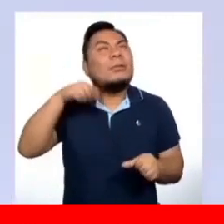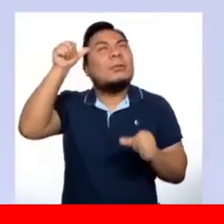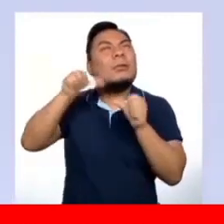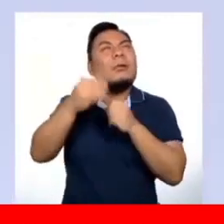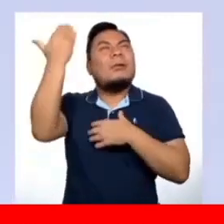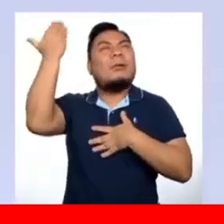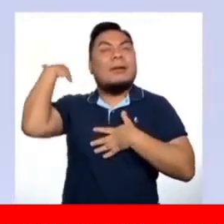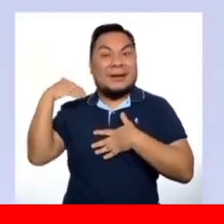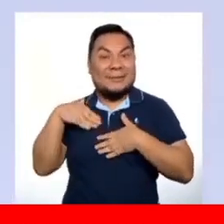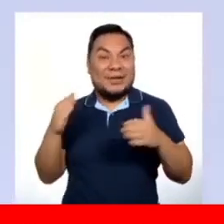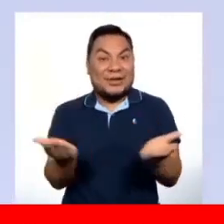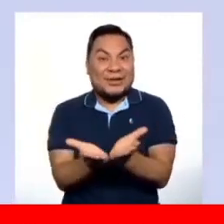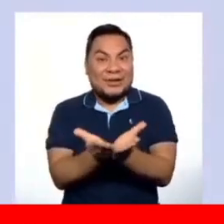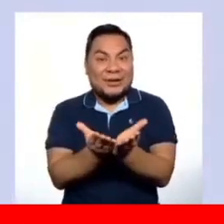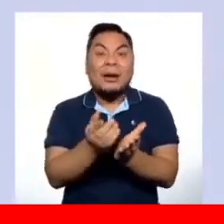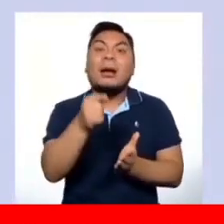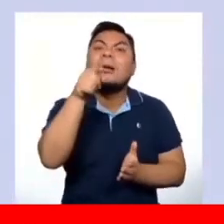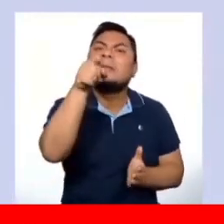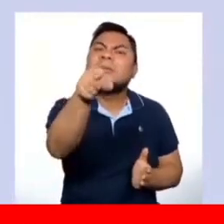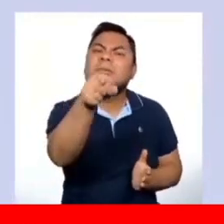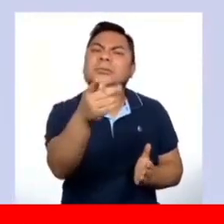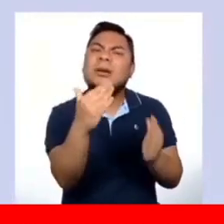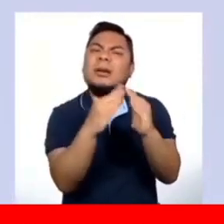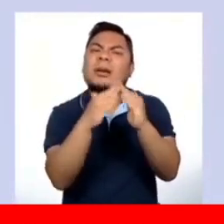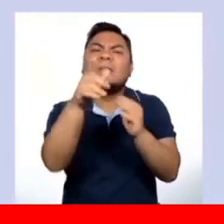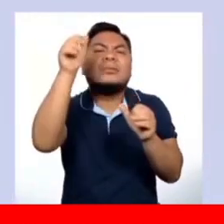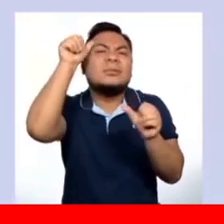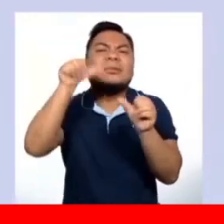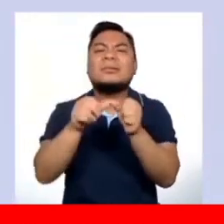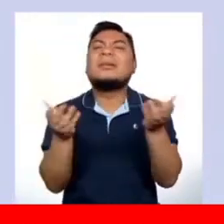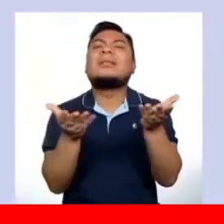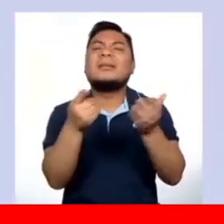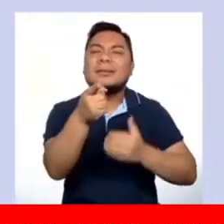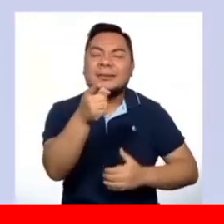jardín, ustedes en casa, ¿qué recuerdos del suyo?